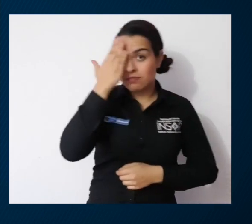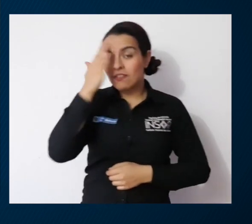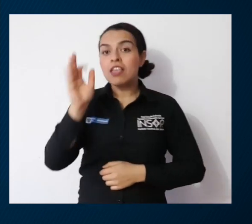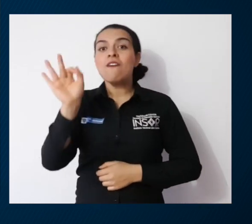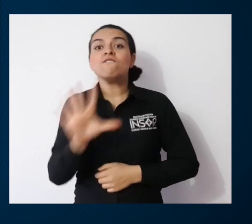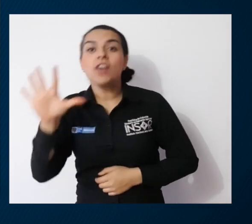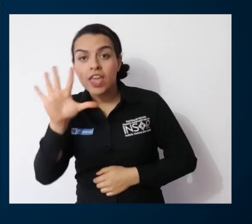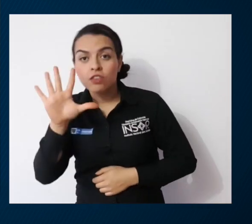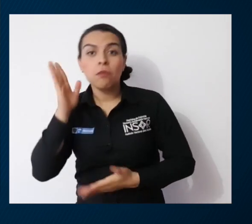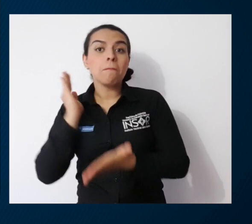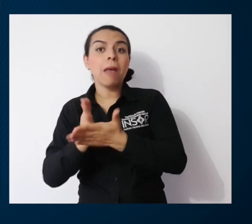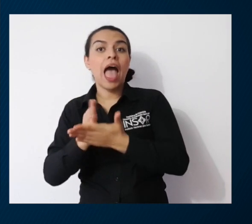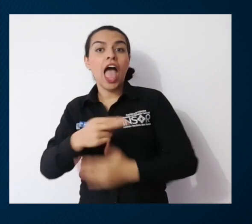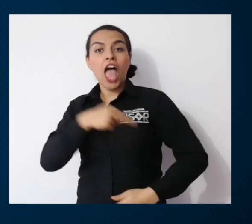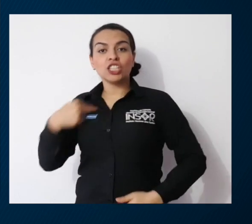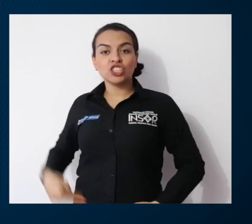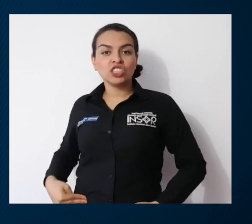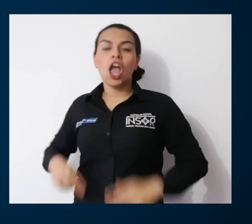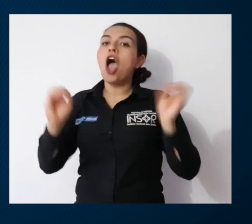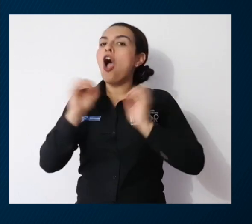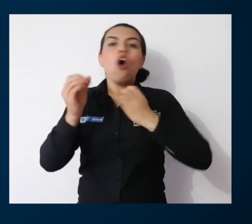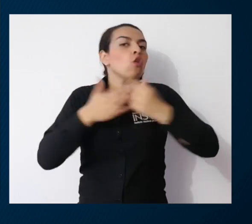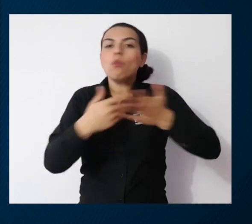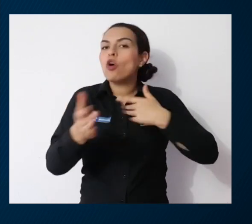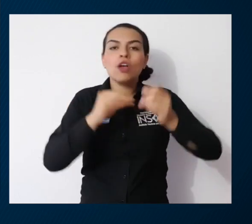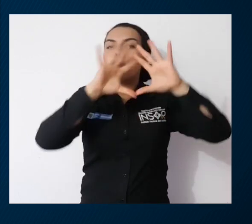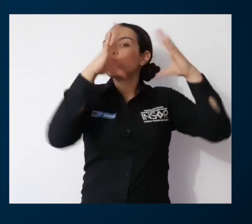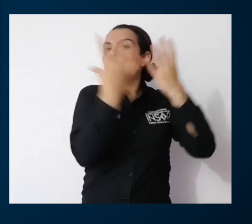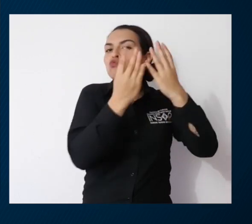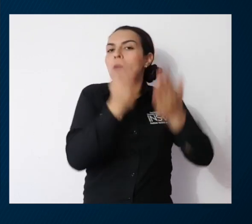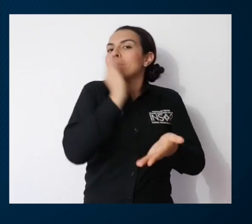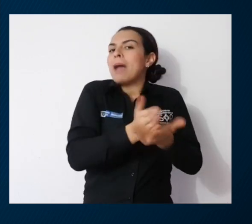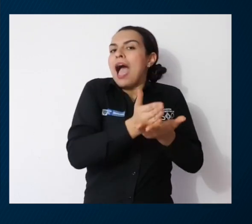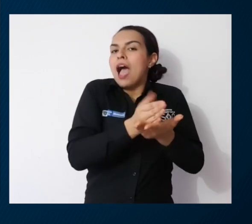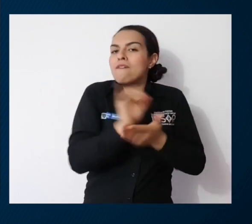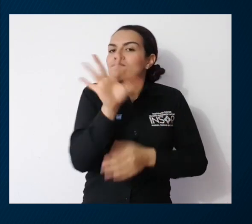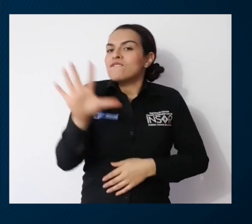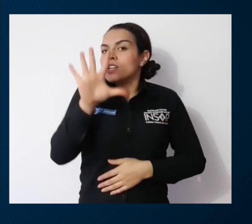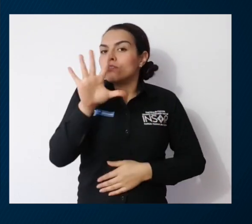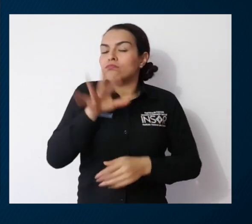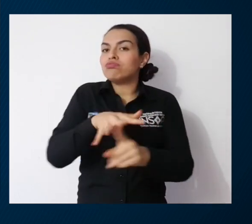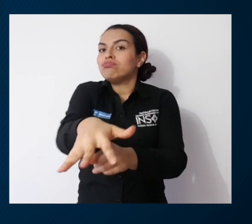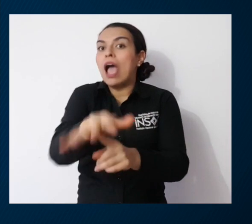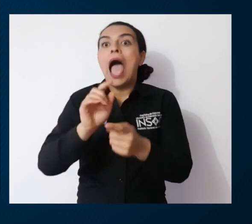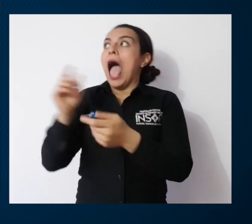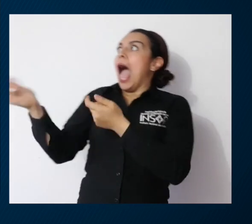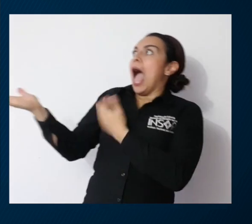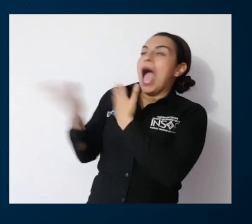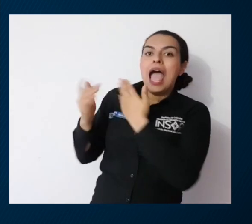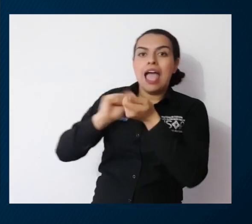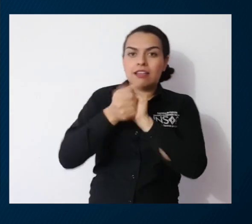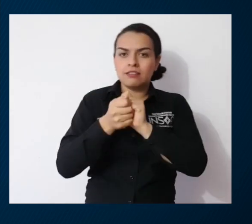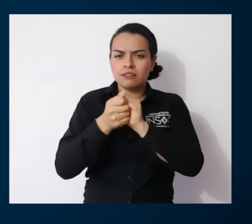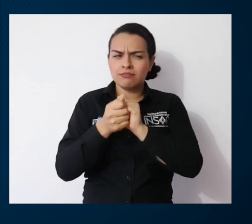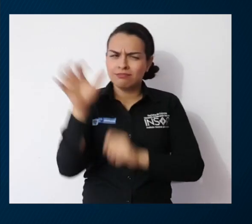algún lugar, para que todo eso que a mí me llevaban diciendo 10 años que no podía hacer, de un día para otro sí se